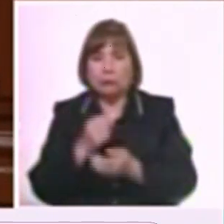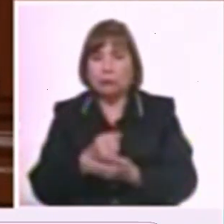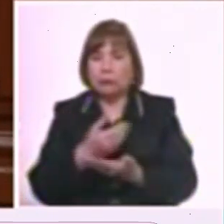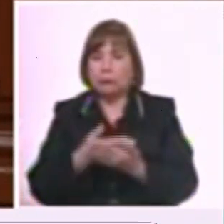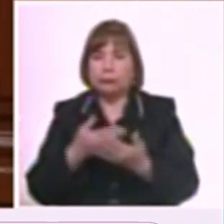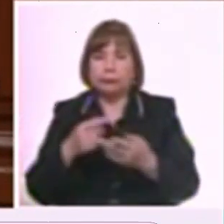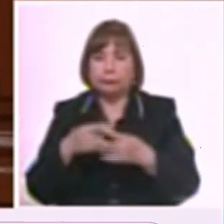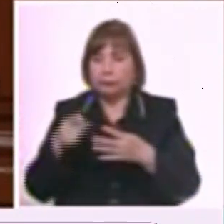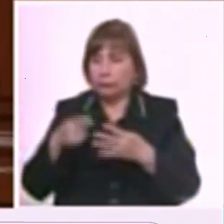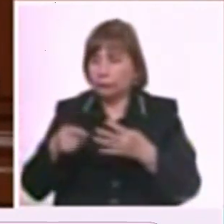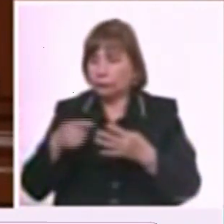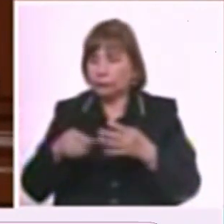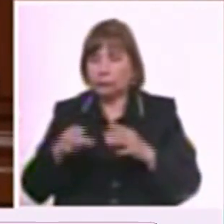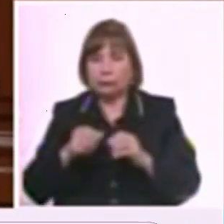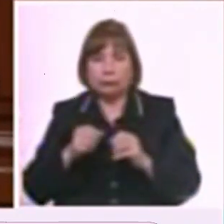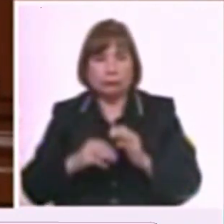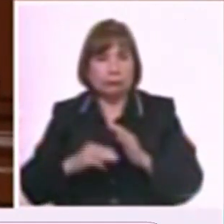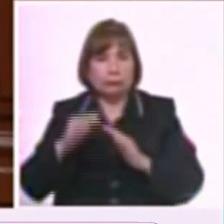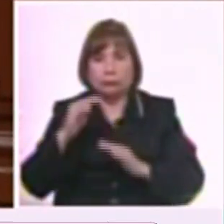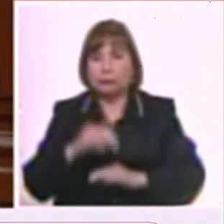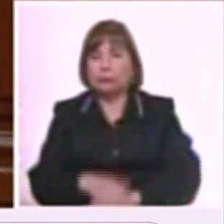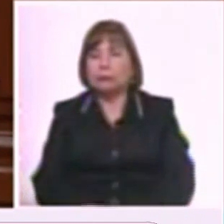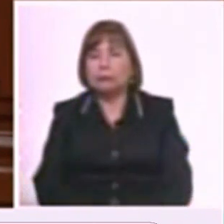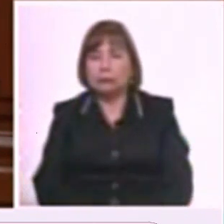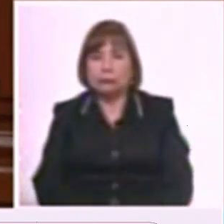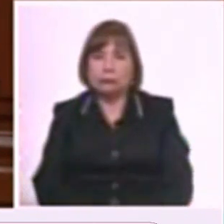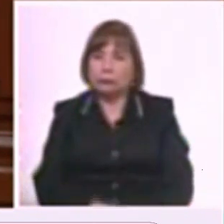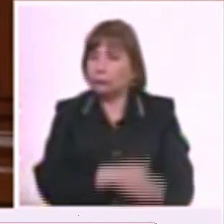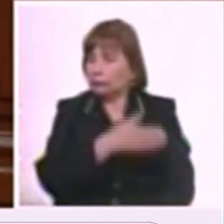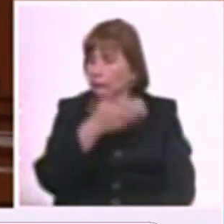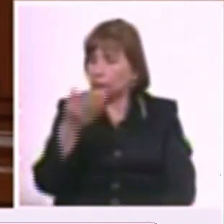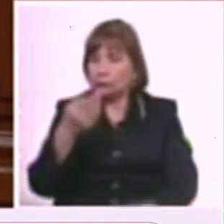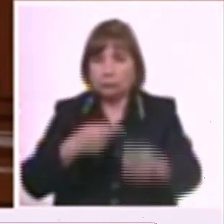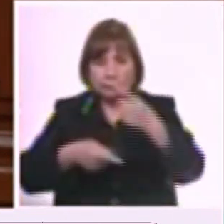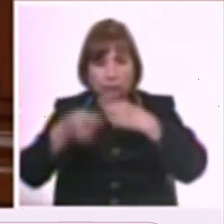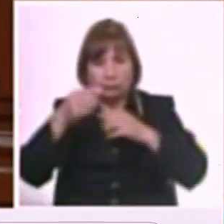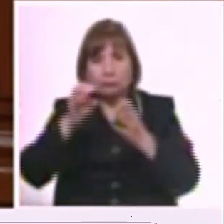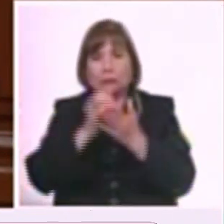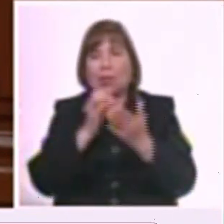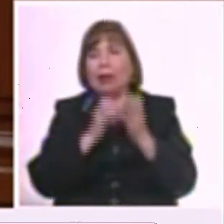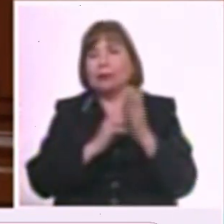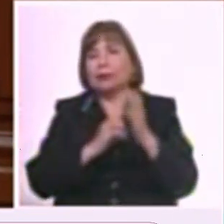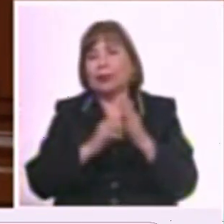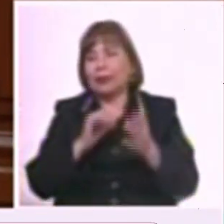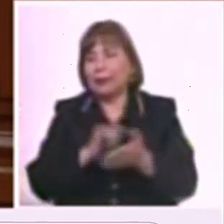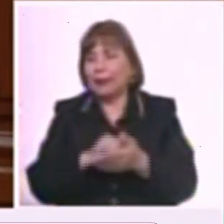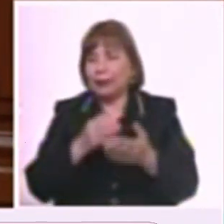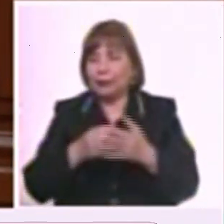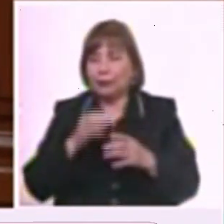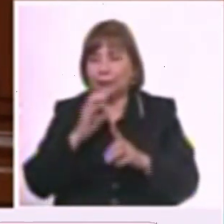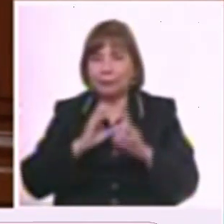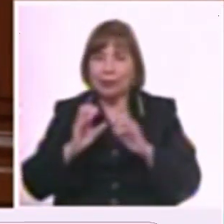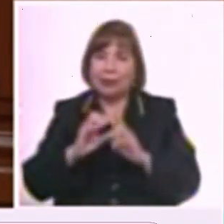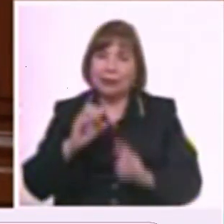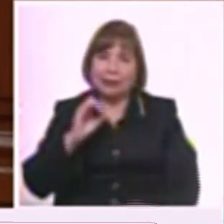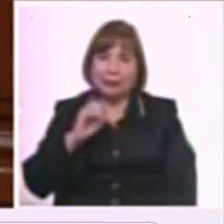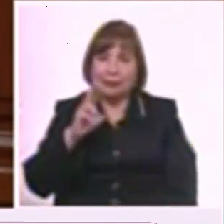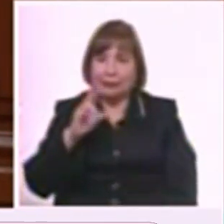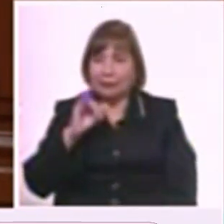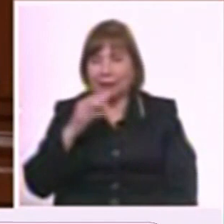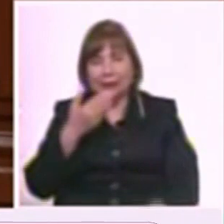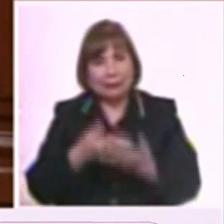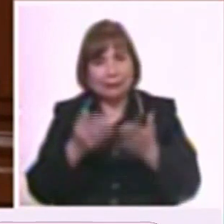Muy bien, en ese momento los parlamentarios de derecha aplauden este anuncio del retorno de educación